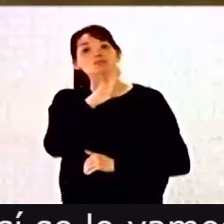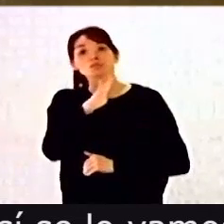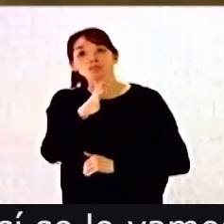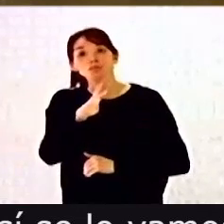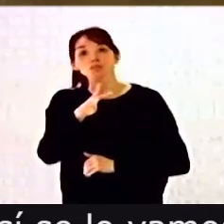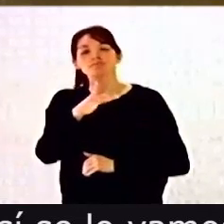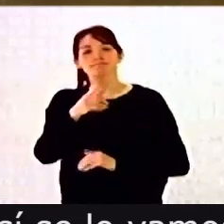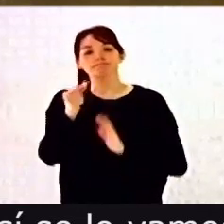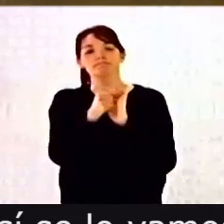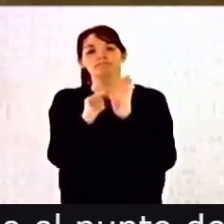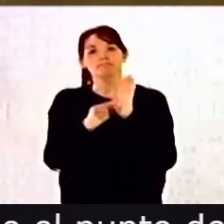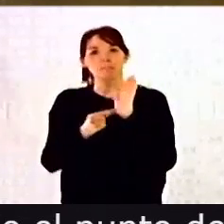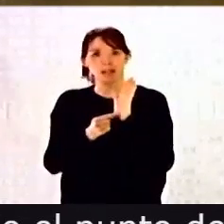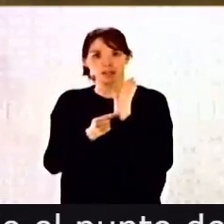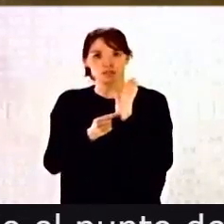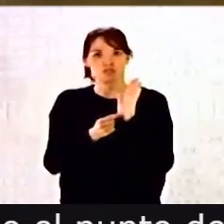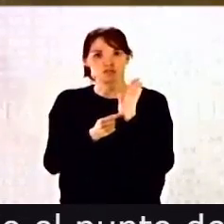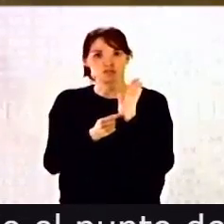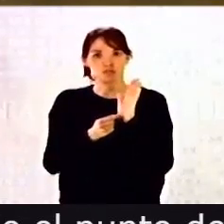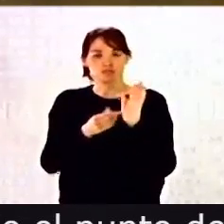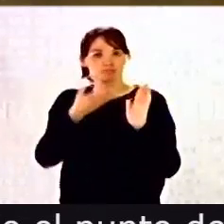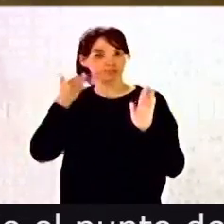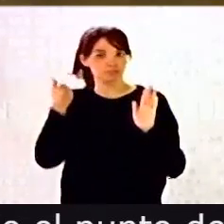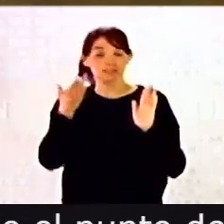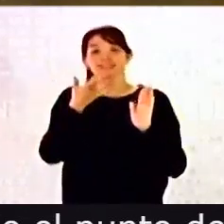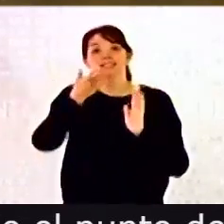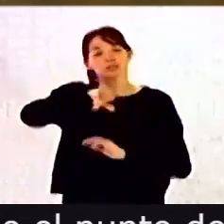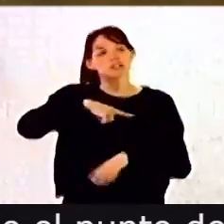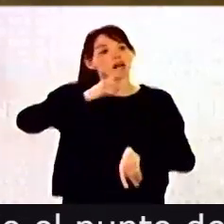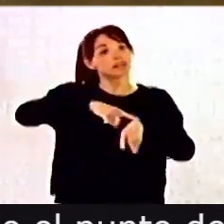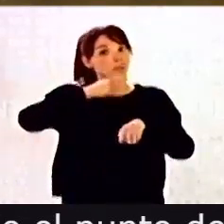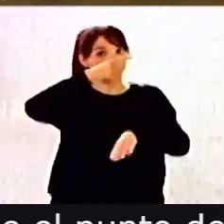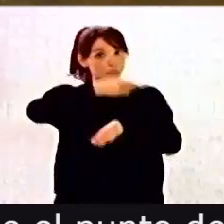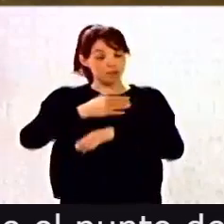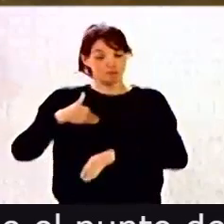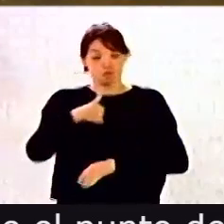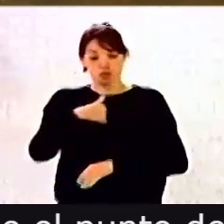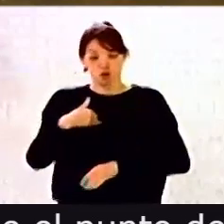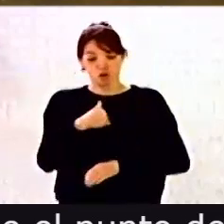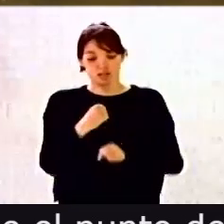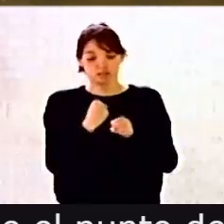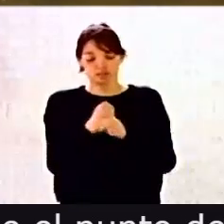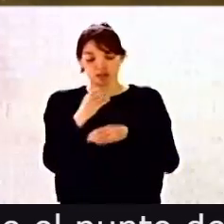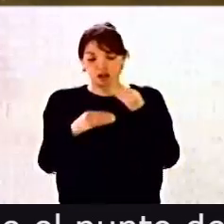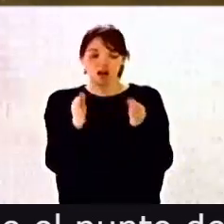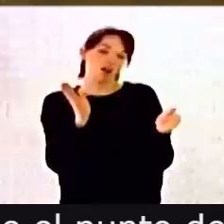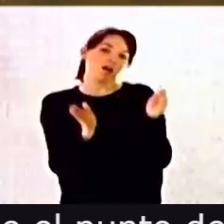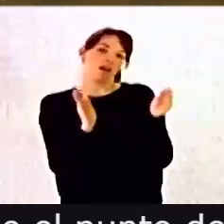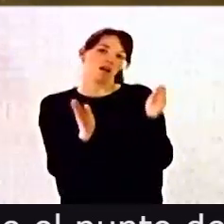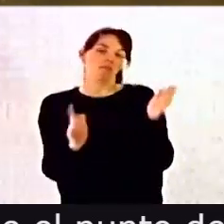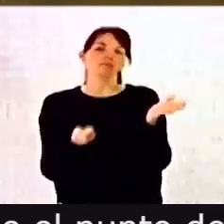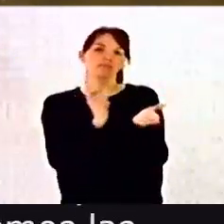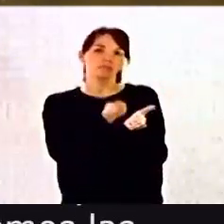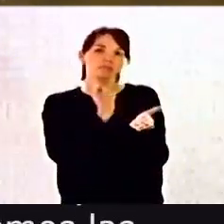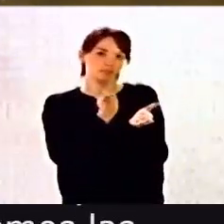méritos. En el tiempo en el que le encomendemos estas funciones serán